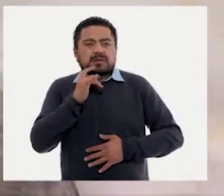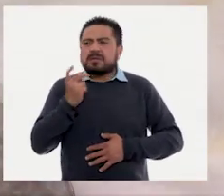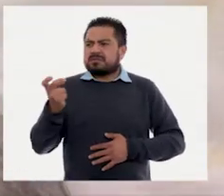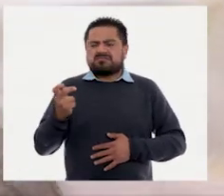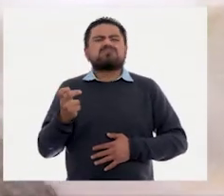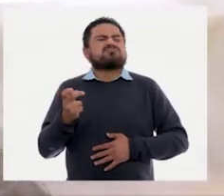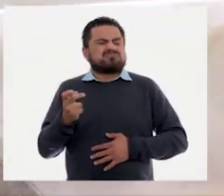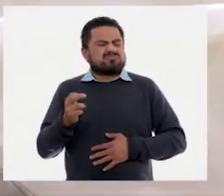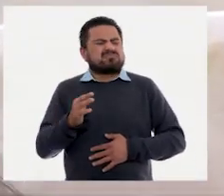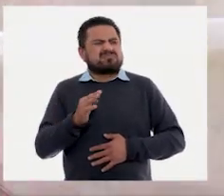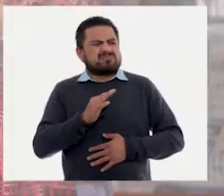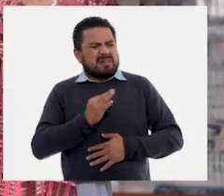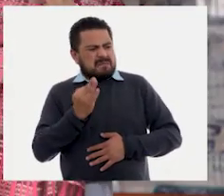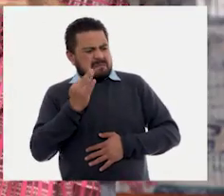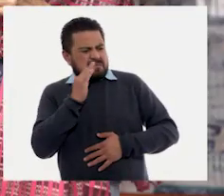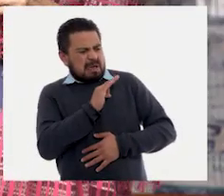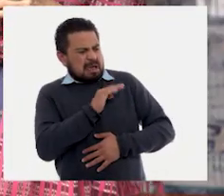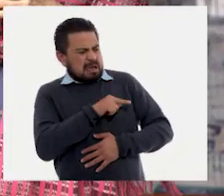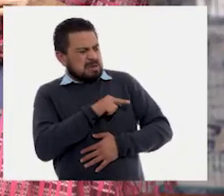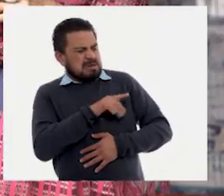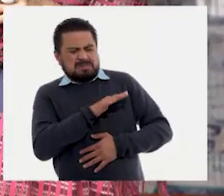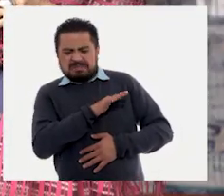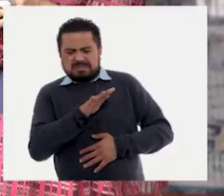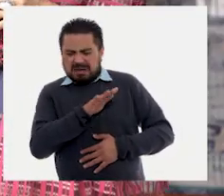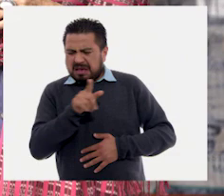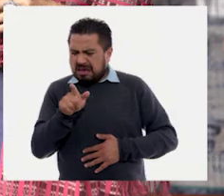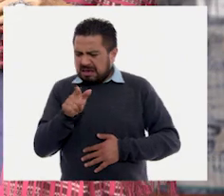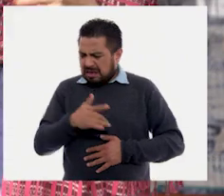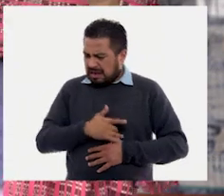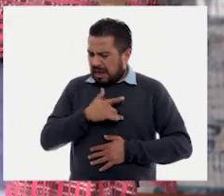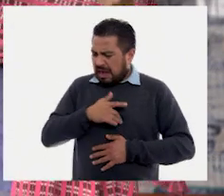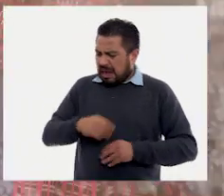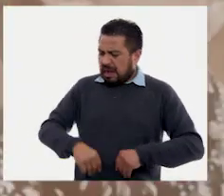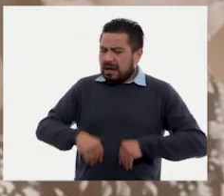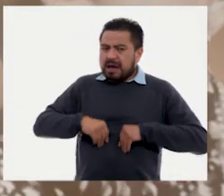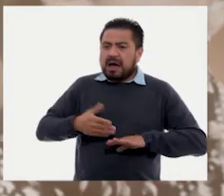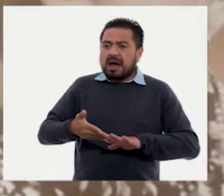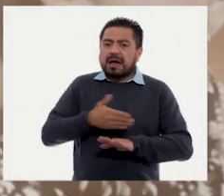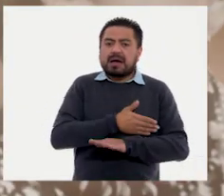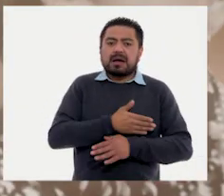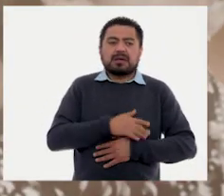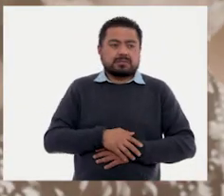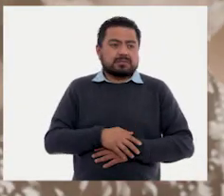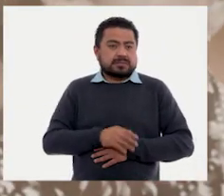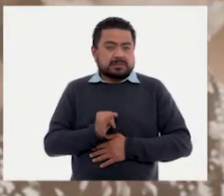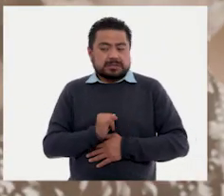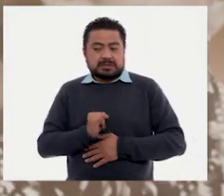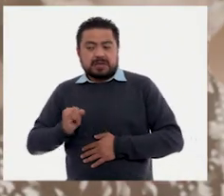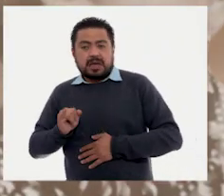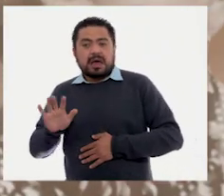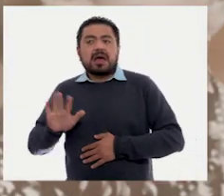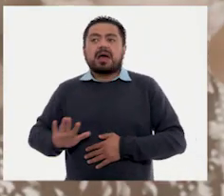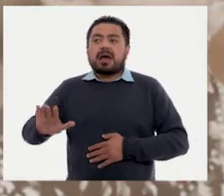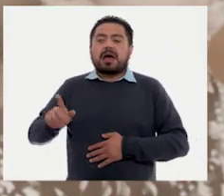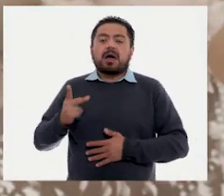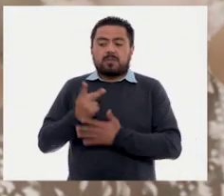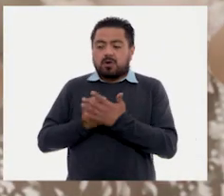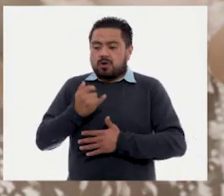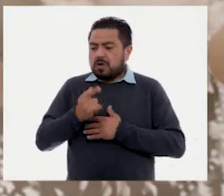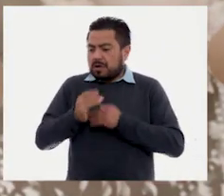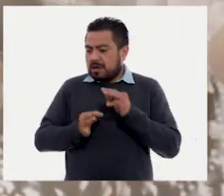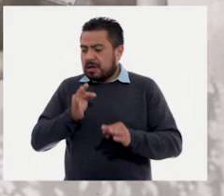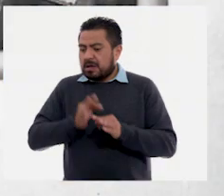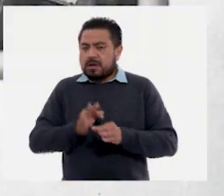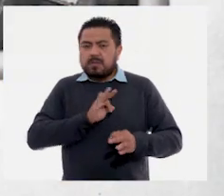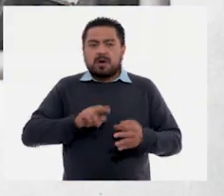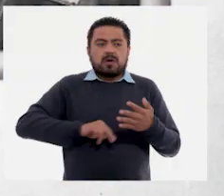era totalmente falso. Ya había habido un antecedente muy triste en que María Izquierdo, la gran pintora, ya tenía un proyecto listo para